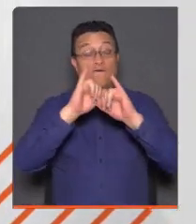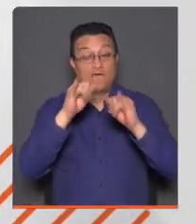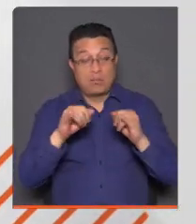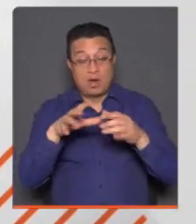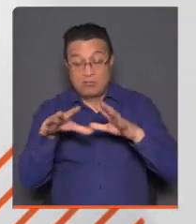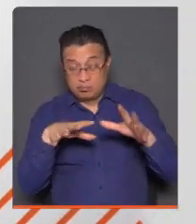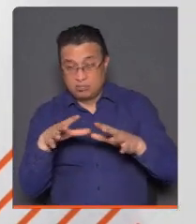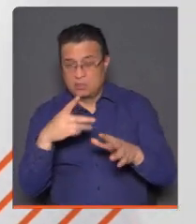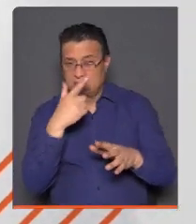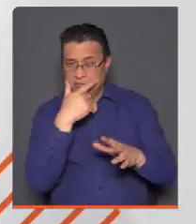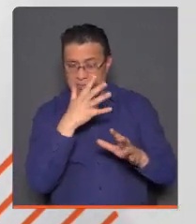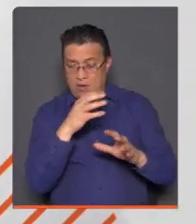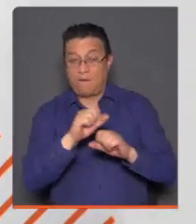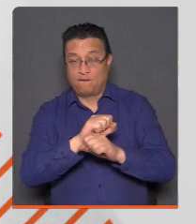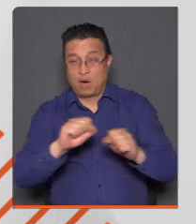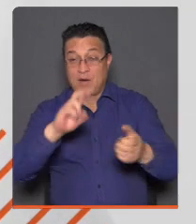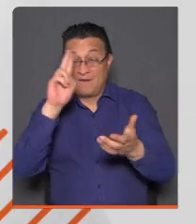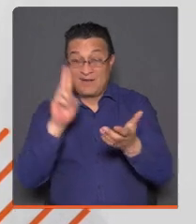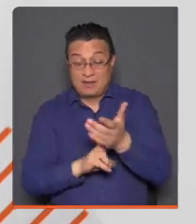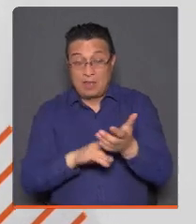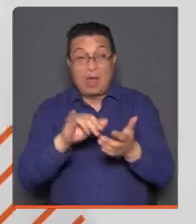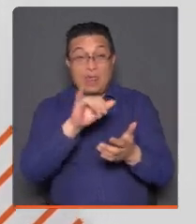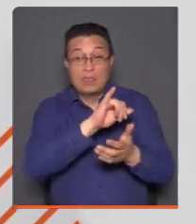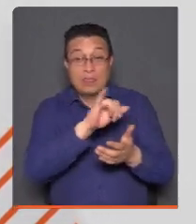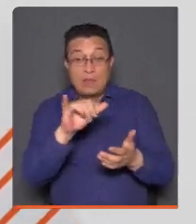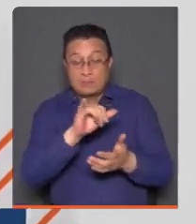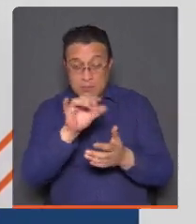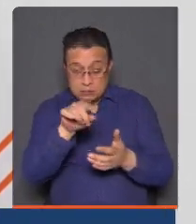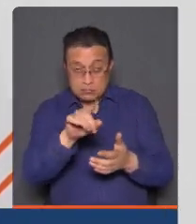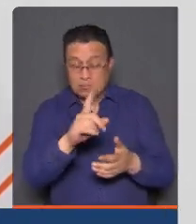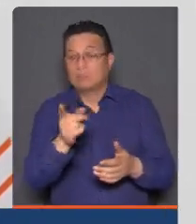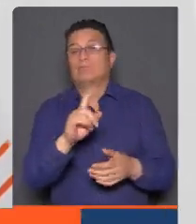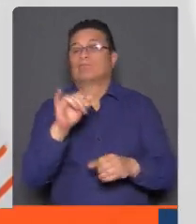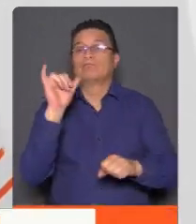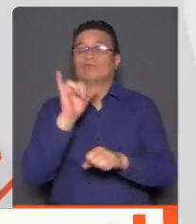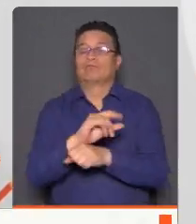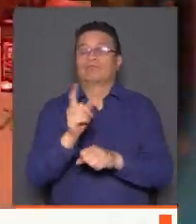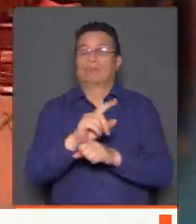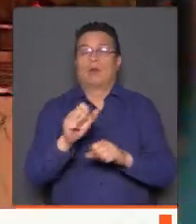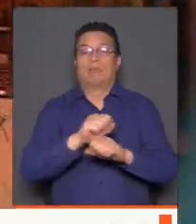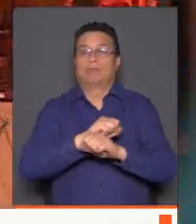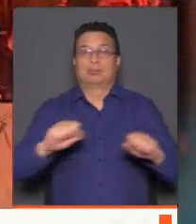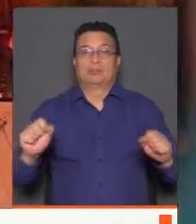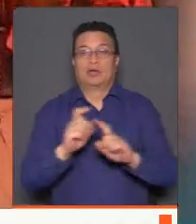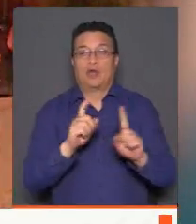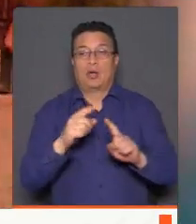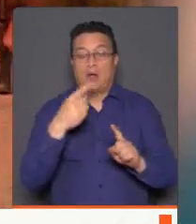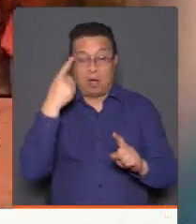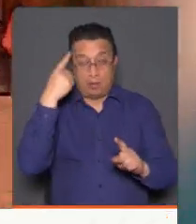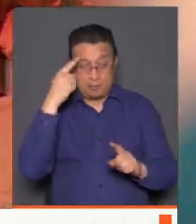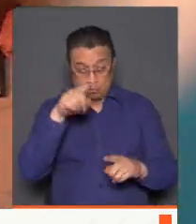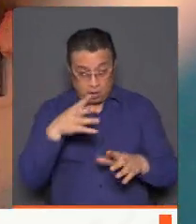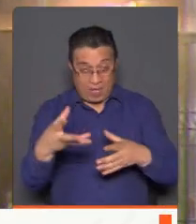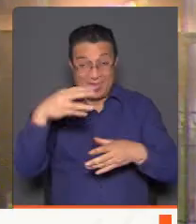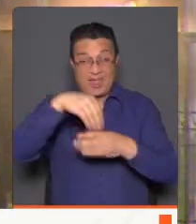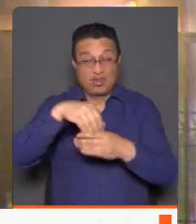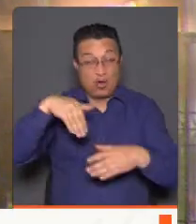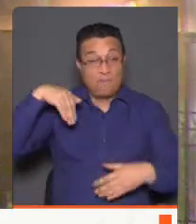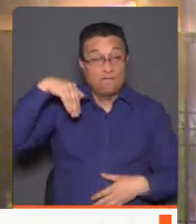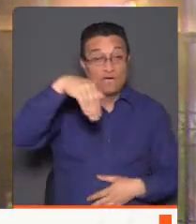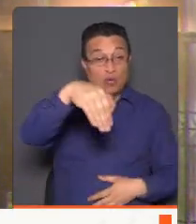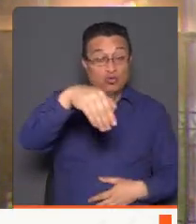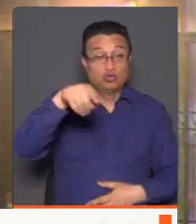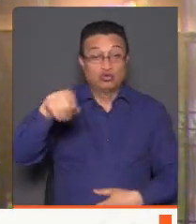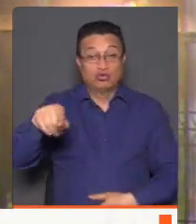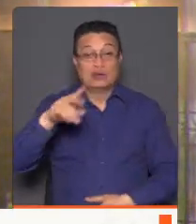hacían parecer una bomba real, horas más tarde se descartó que fuera un explosivo. Sin embargo, su aparición al interior de un bus del Transantiago